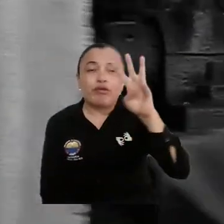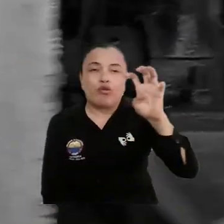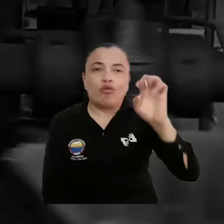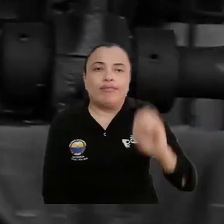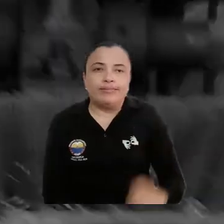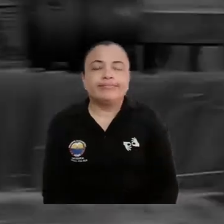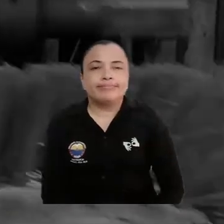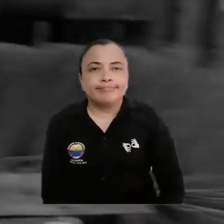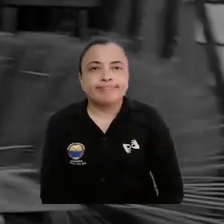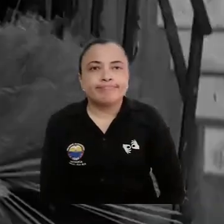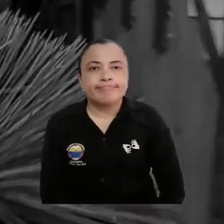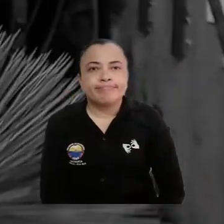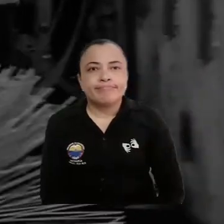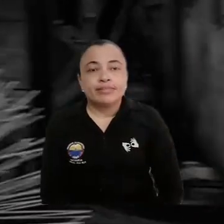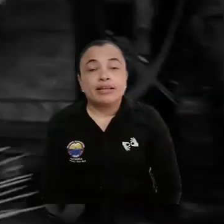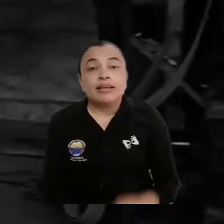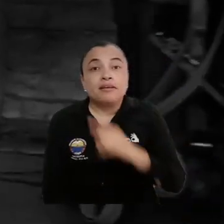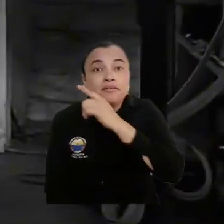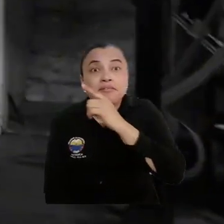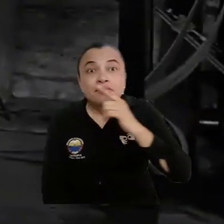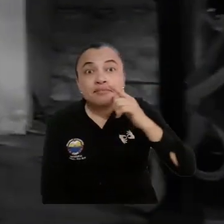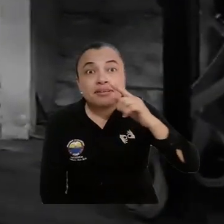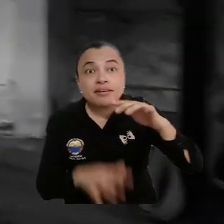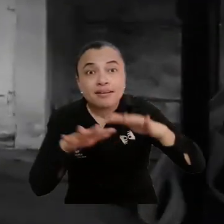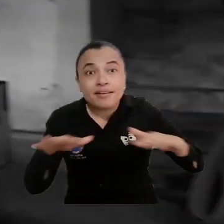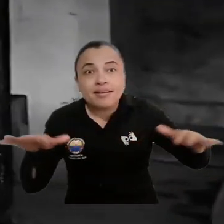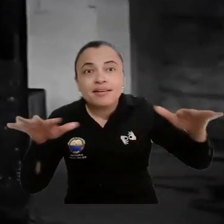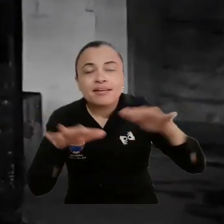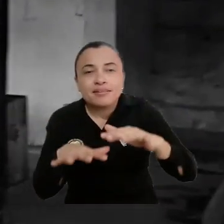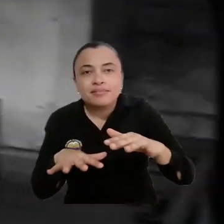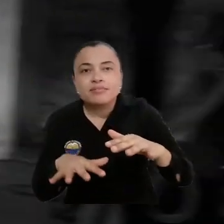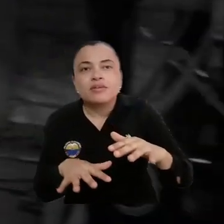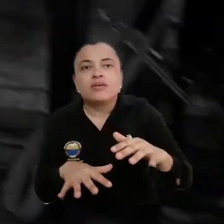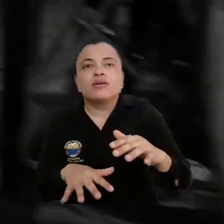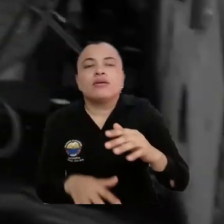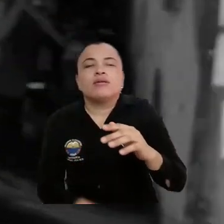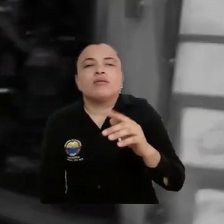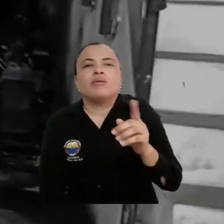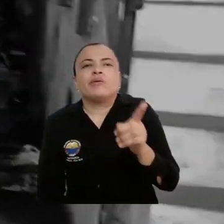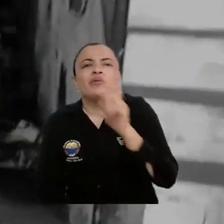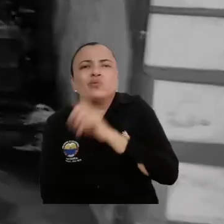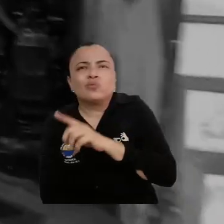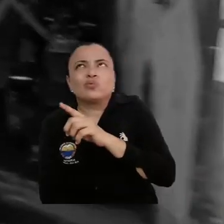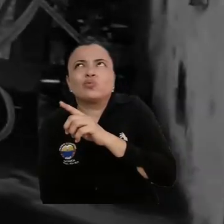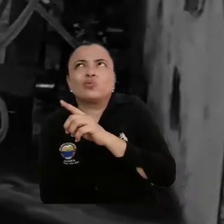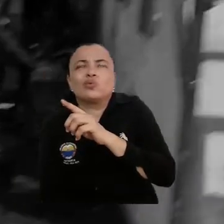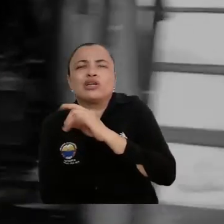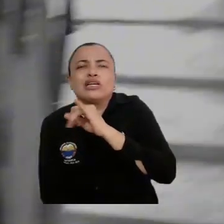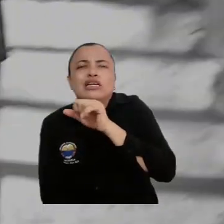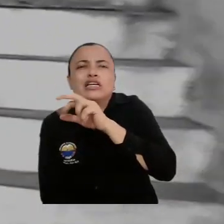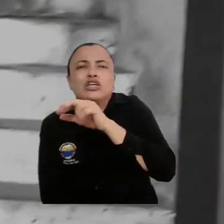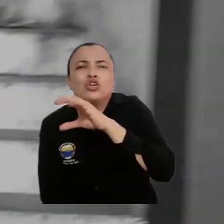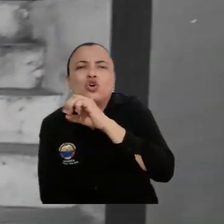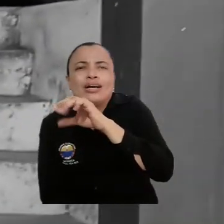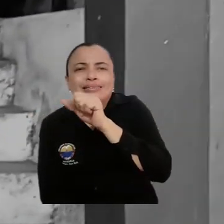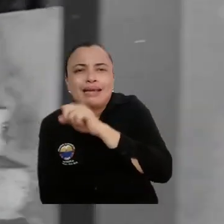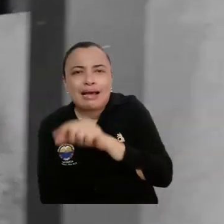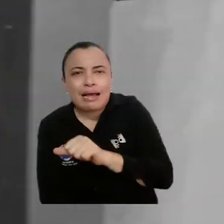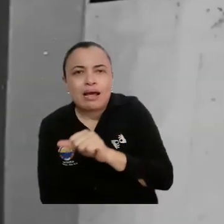Esa finca tenía lo que era Girocasaca, Onaca, Manzanares y Las